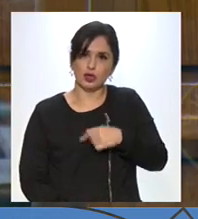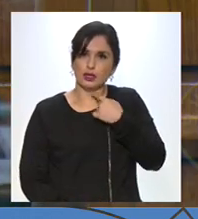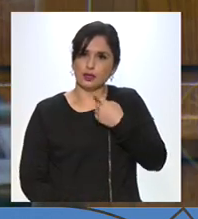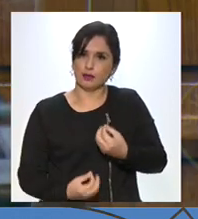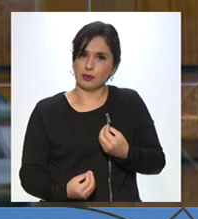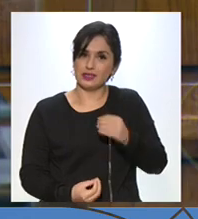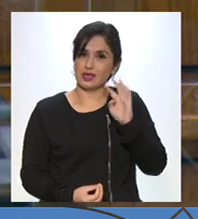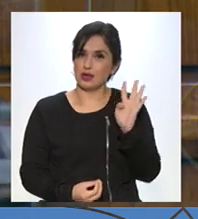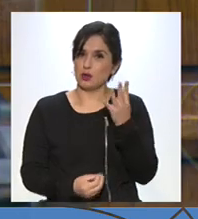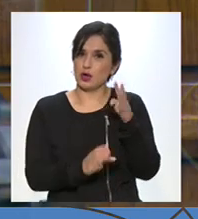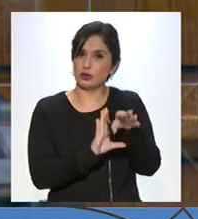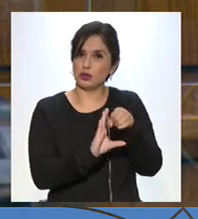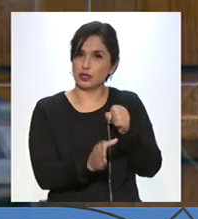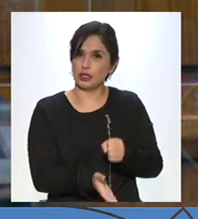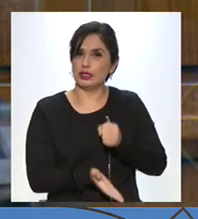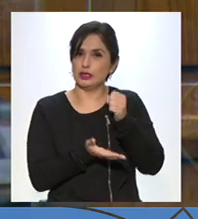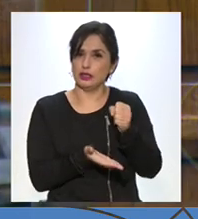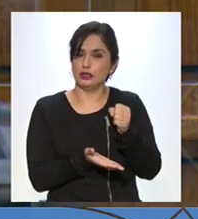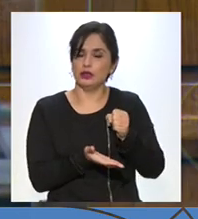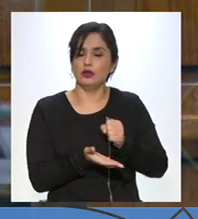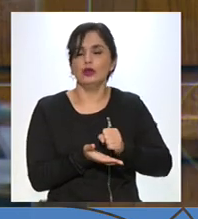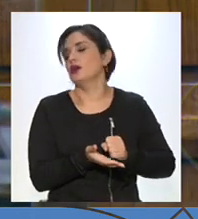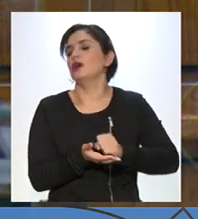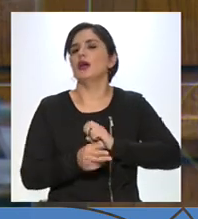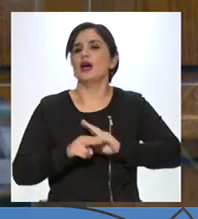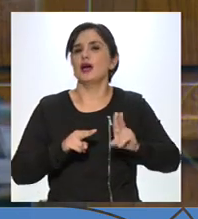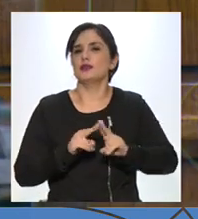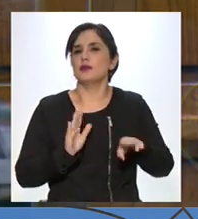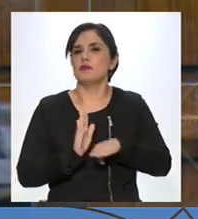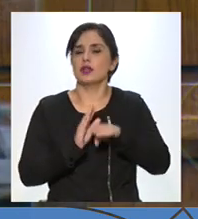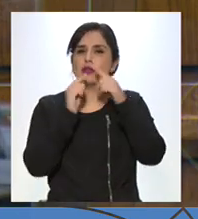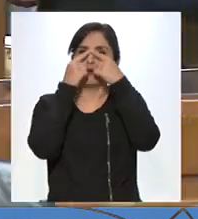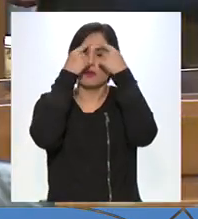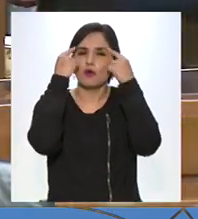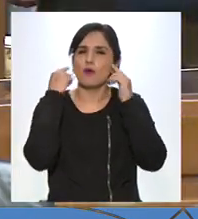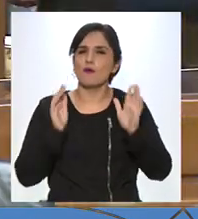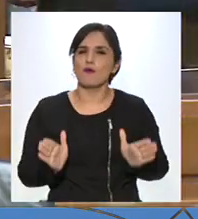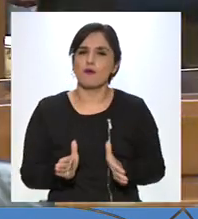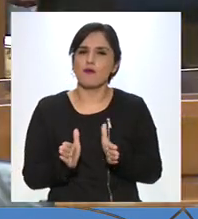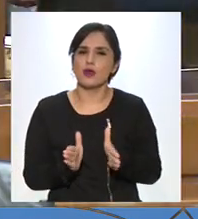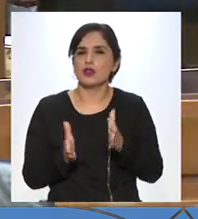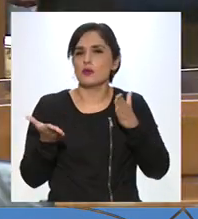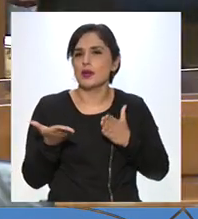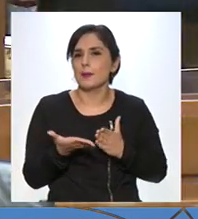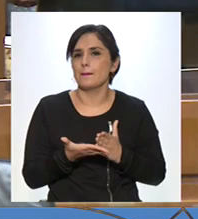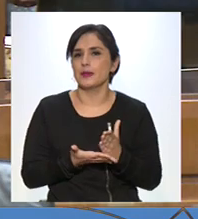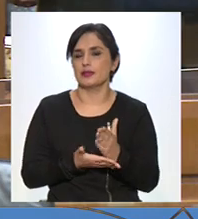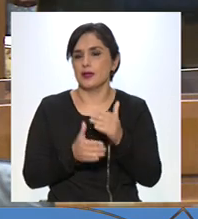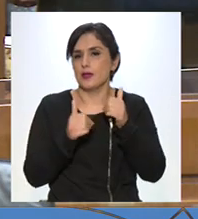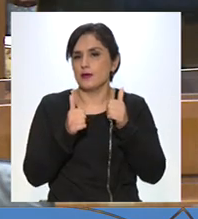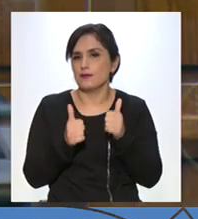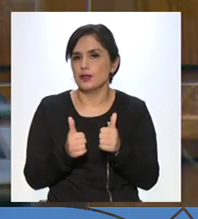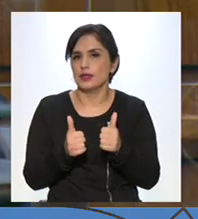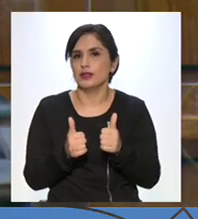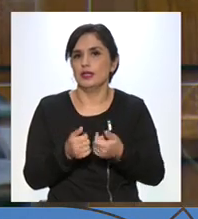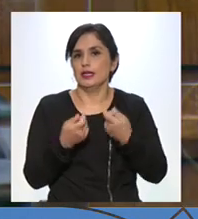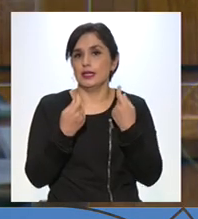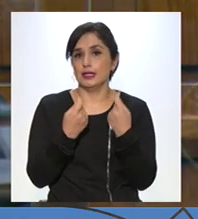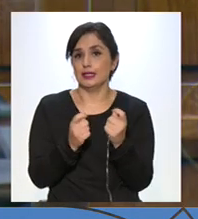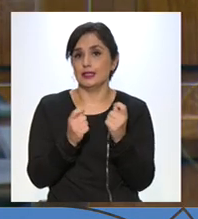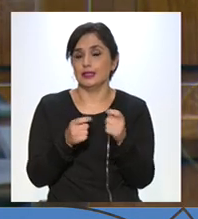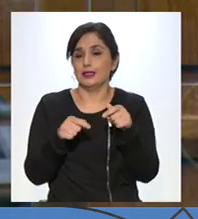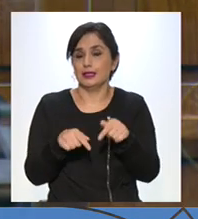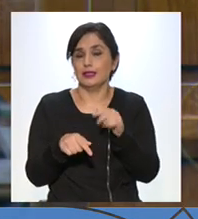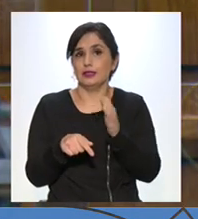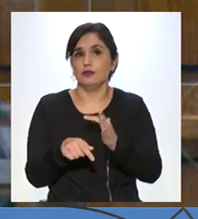retiro, que hagamos el mínimo esfuerzo por empezar a hacer las cosas bien y tratar de que este futuro, que es tan